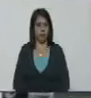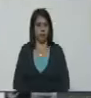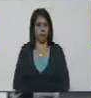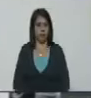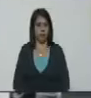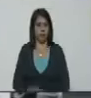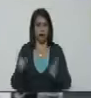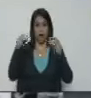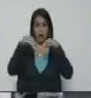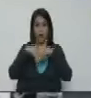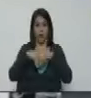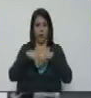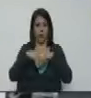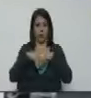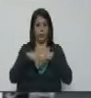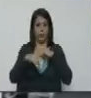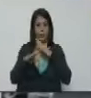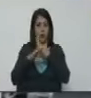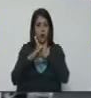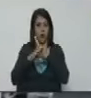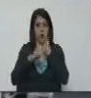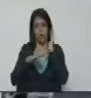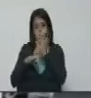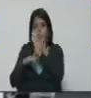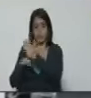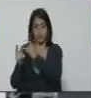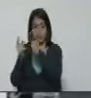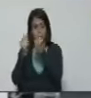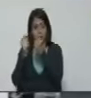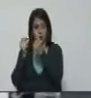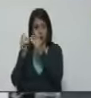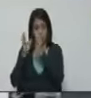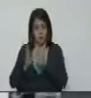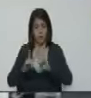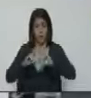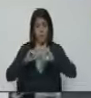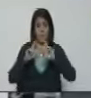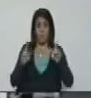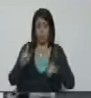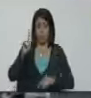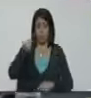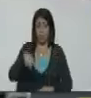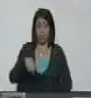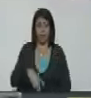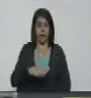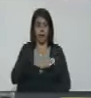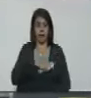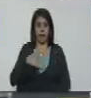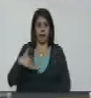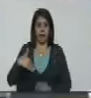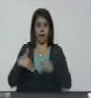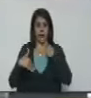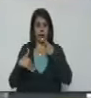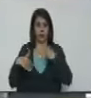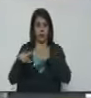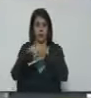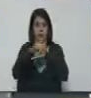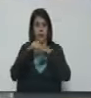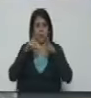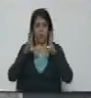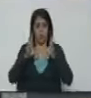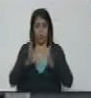el acuerdo contra las sanciones económicas. Pero también queremos decirle al